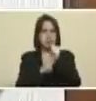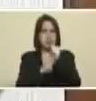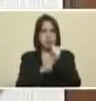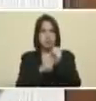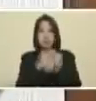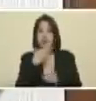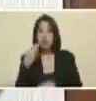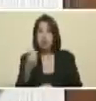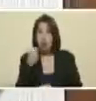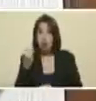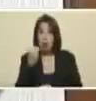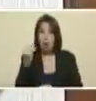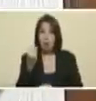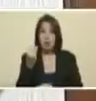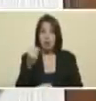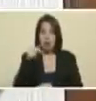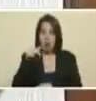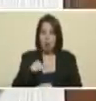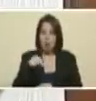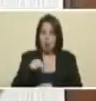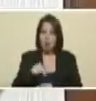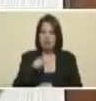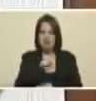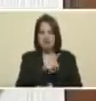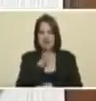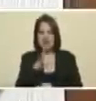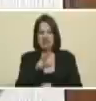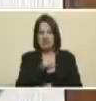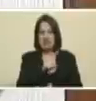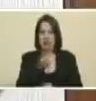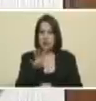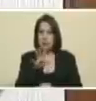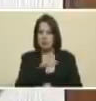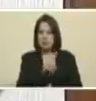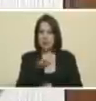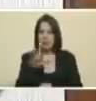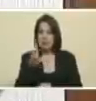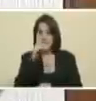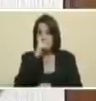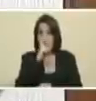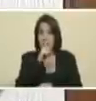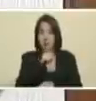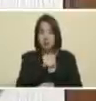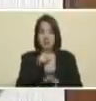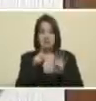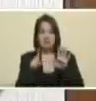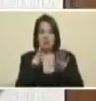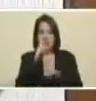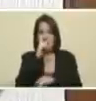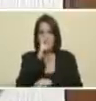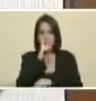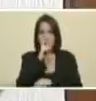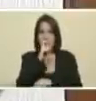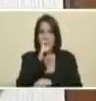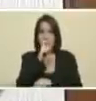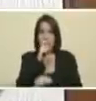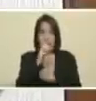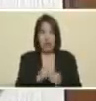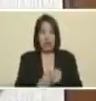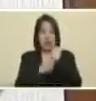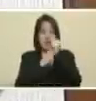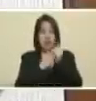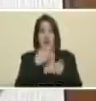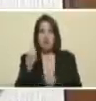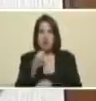Muchachos, jóvenes, hoy tuve un acto con muchachos de 13, 14, 15 años, 16 años, el liderazgo más joven. Y